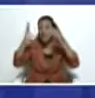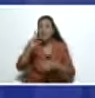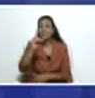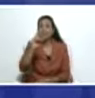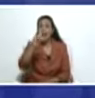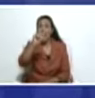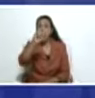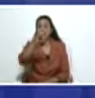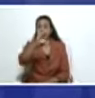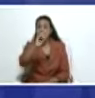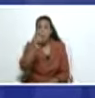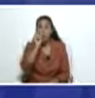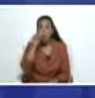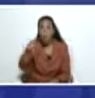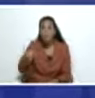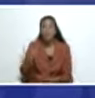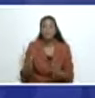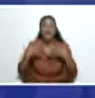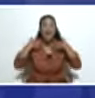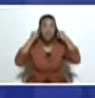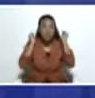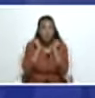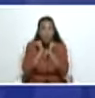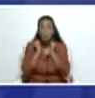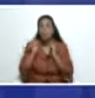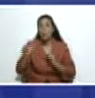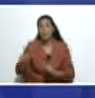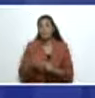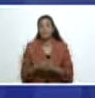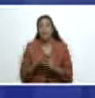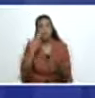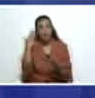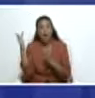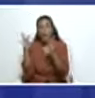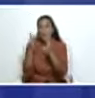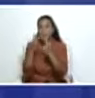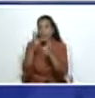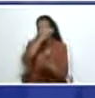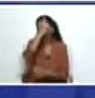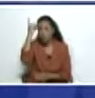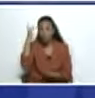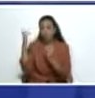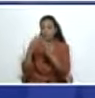de los comandantes victoriosos, Aristóbulo Isturi. Adelante, Diosdado.